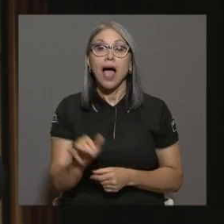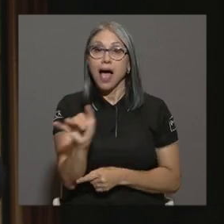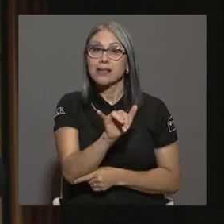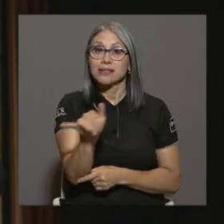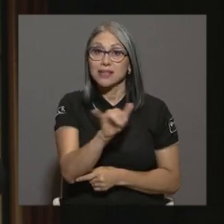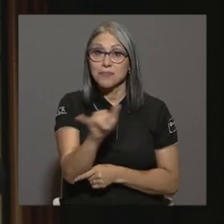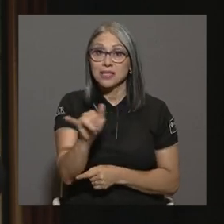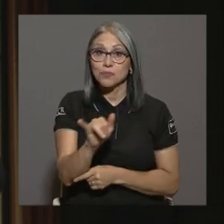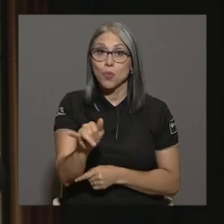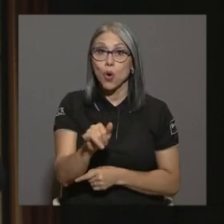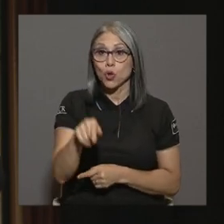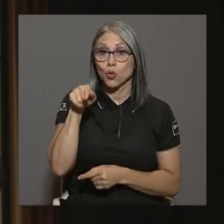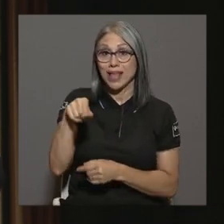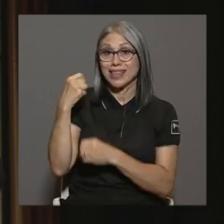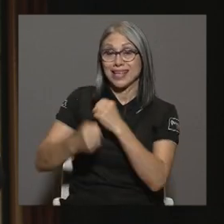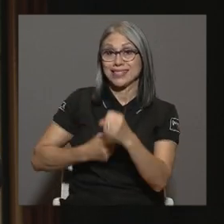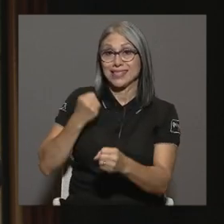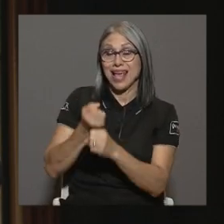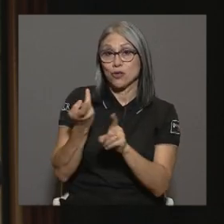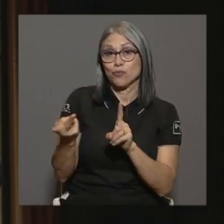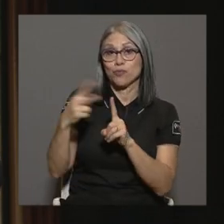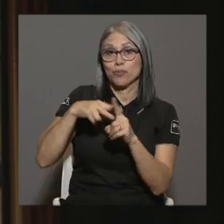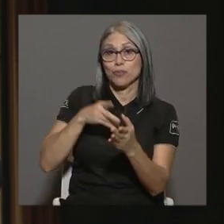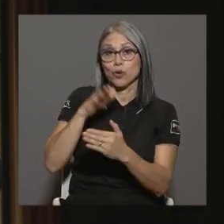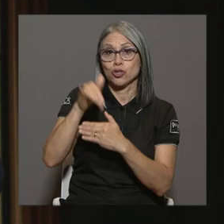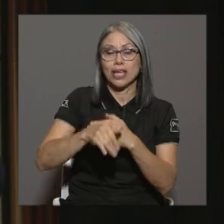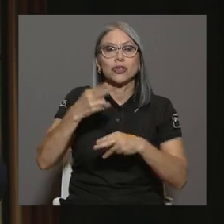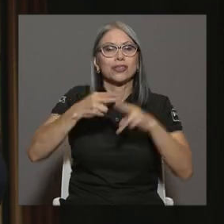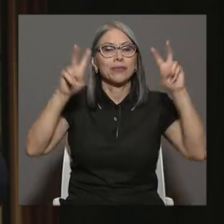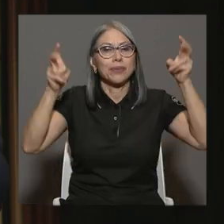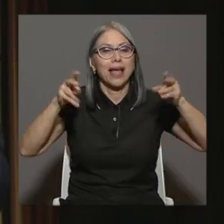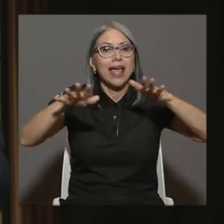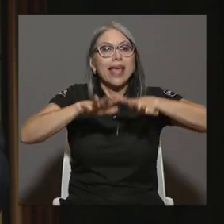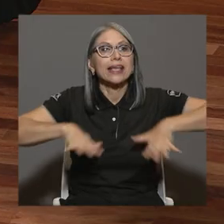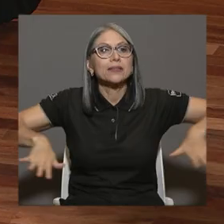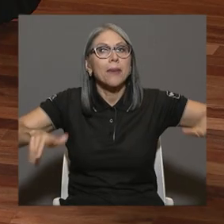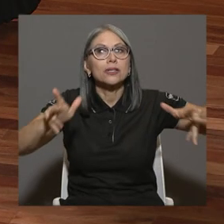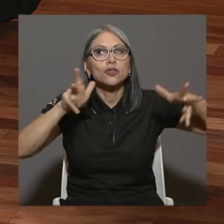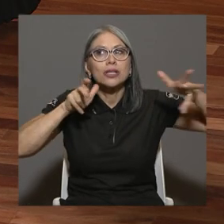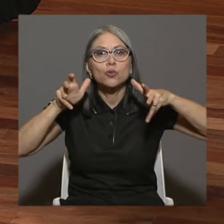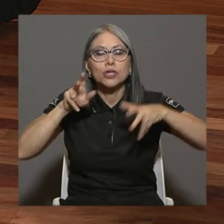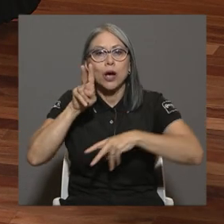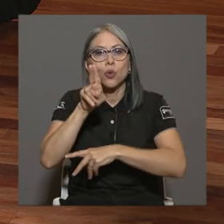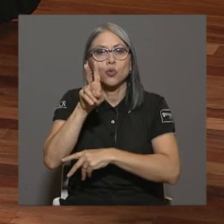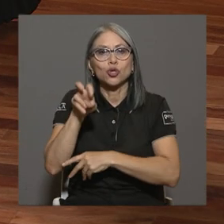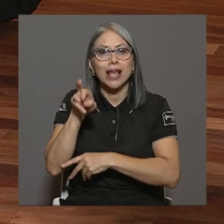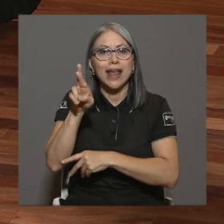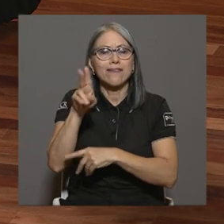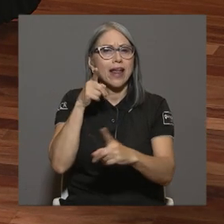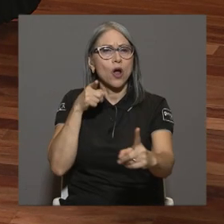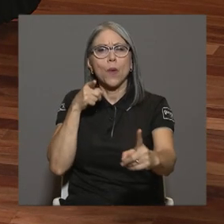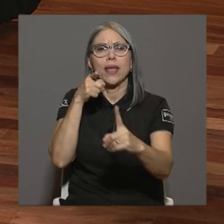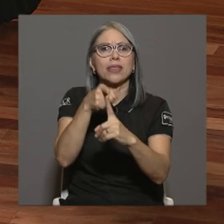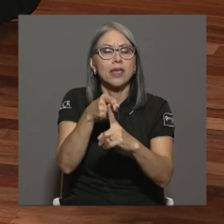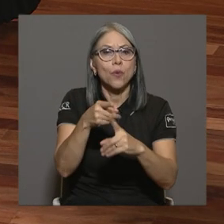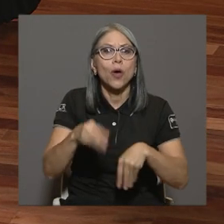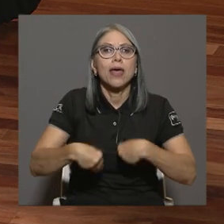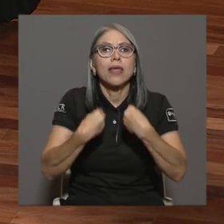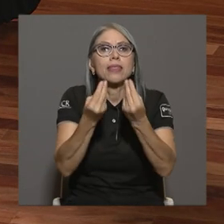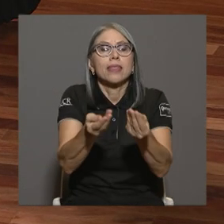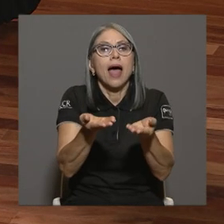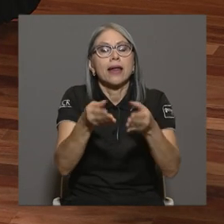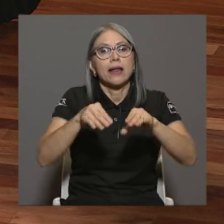Asimismo, durante este año se implementó el proyecto Espacios de Escucha UCR, el cual tiene como objetivo proporcionar